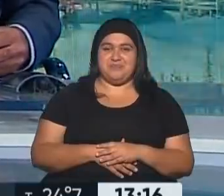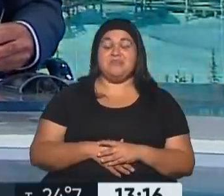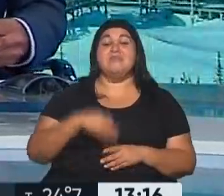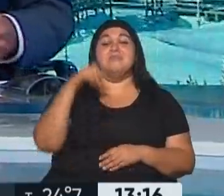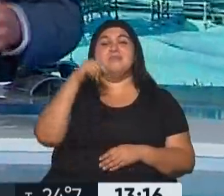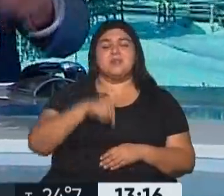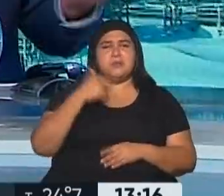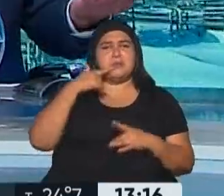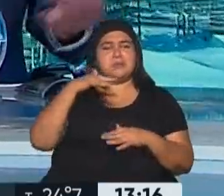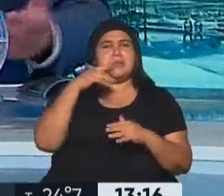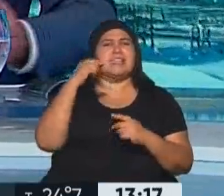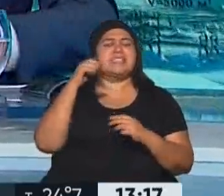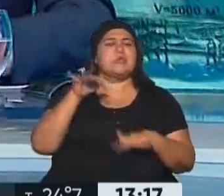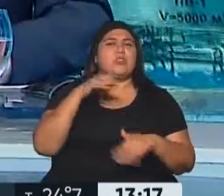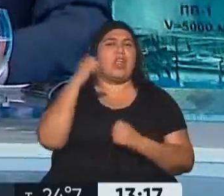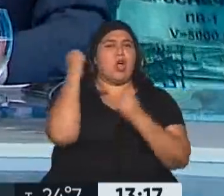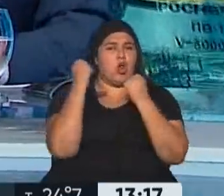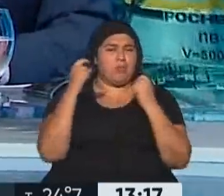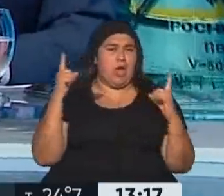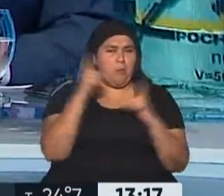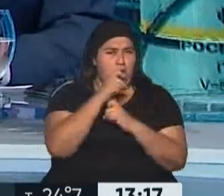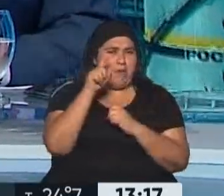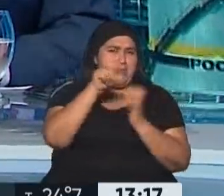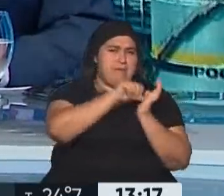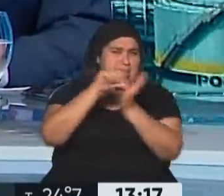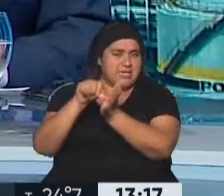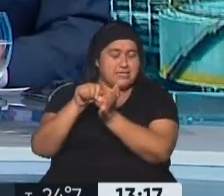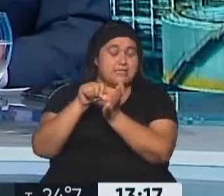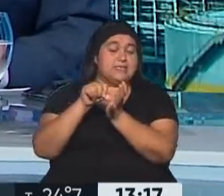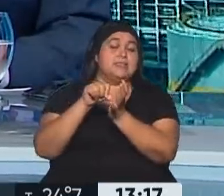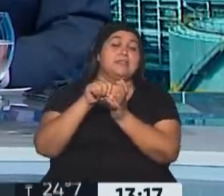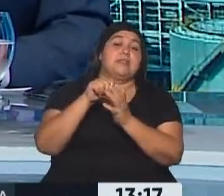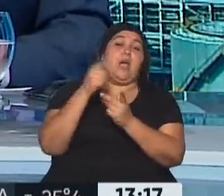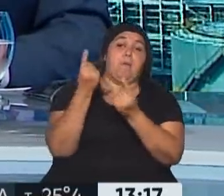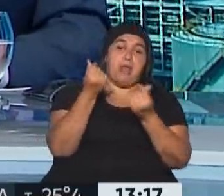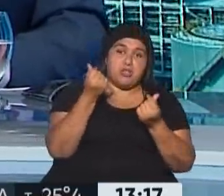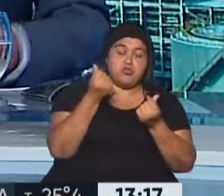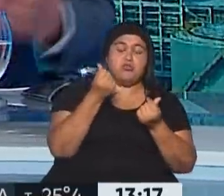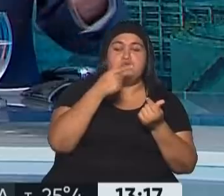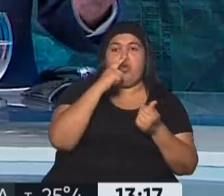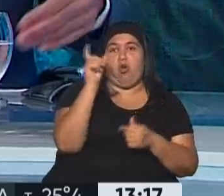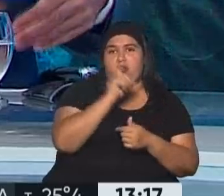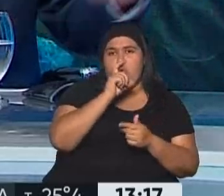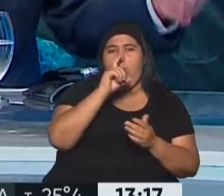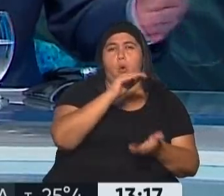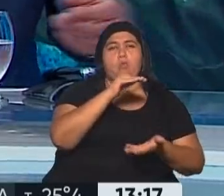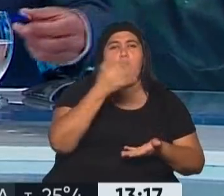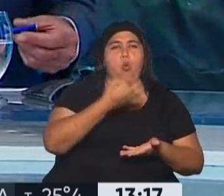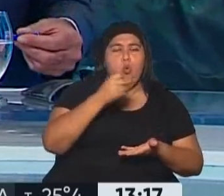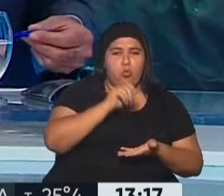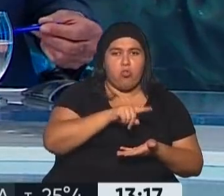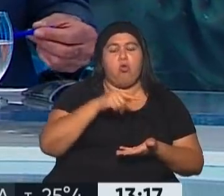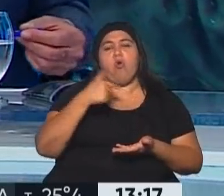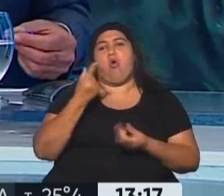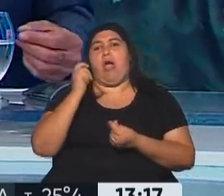justamente las repercusiones económicas que está generando este conflicto bélico. Tanto el precio del crudo como del gas se dispararon y en el medio